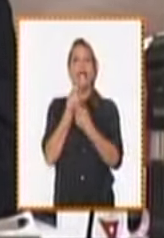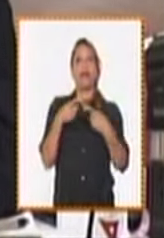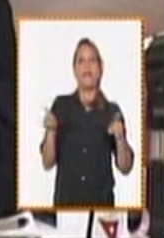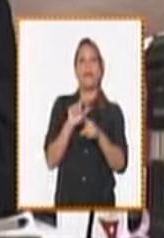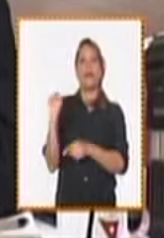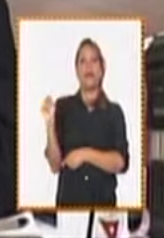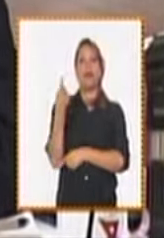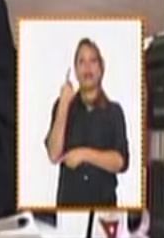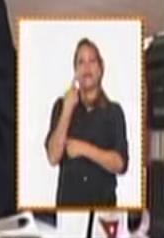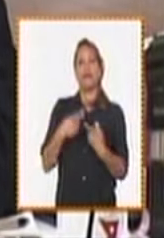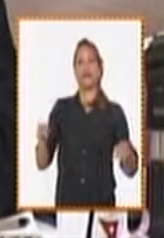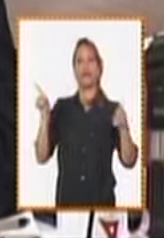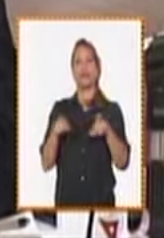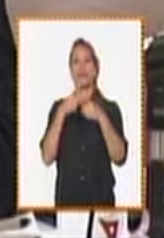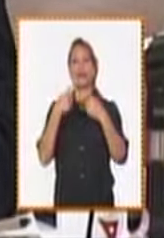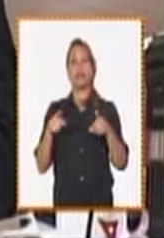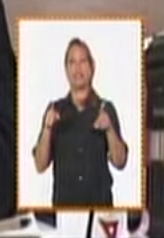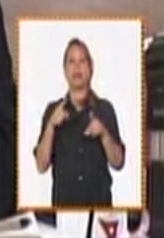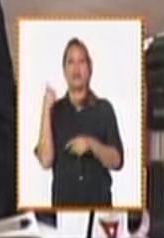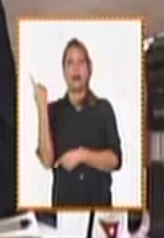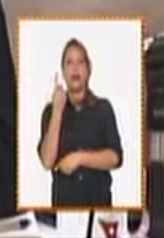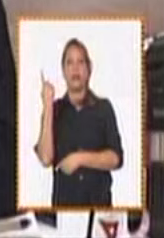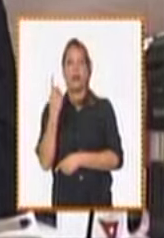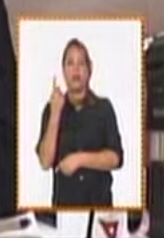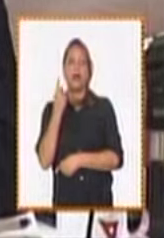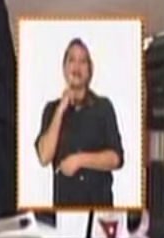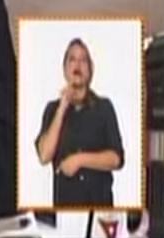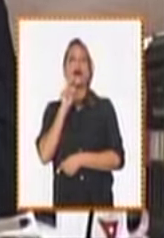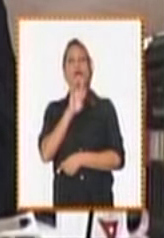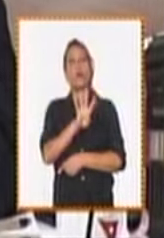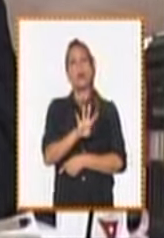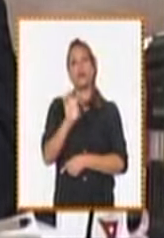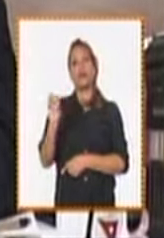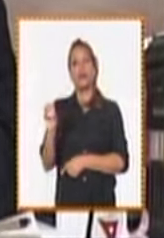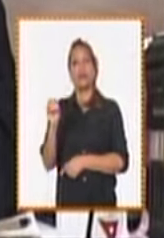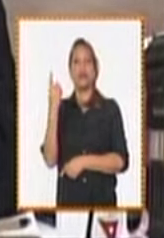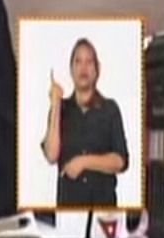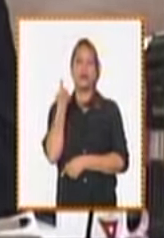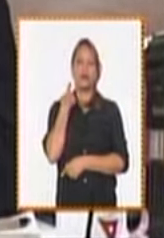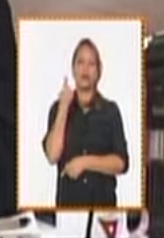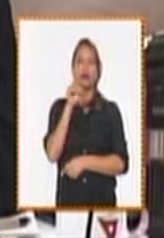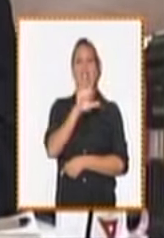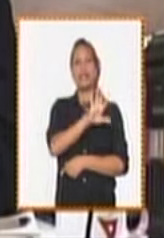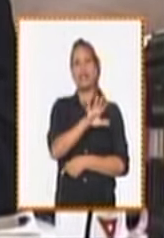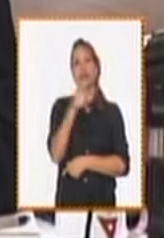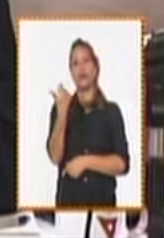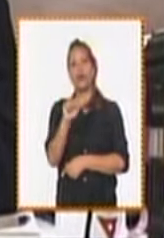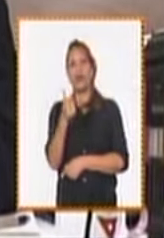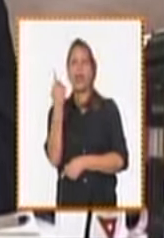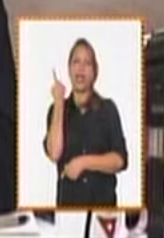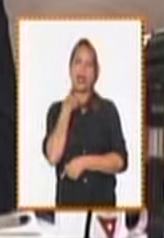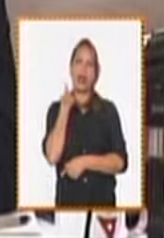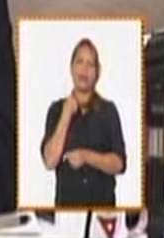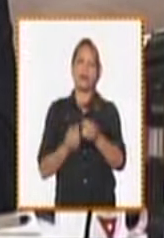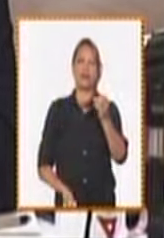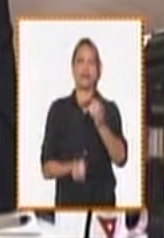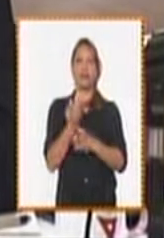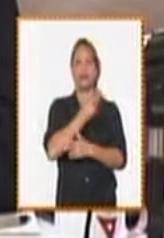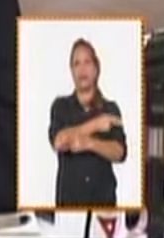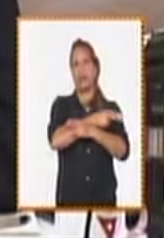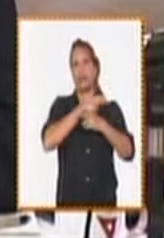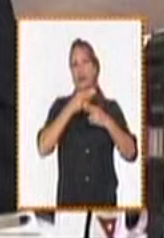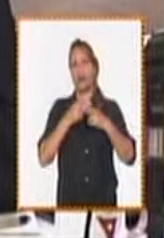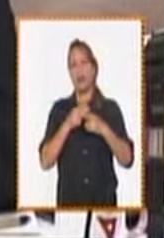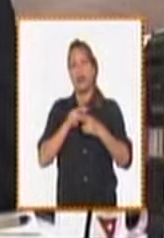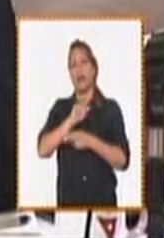el himno casi a la luz a la puerta de sus 400 de sus 510 años de de historia Cómo se